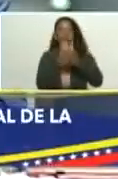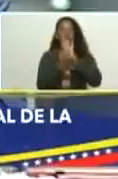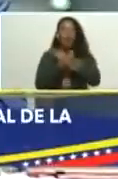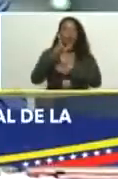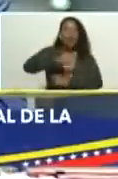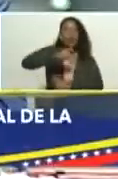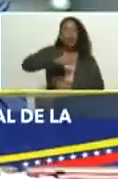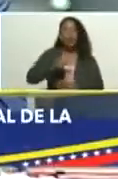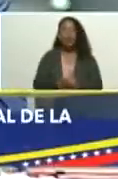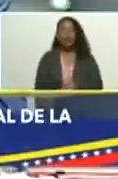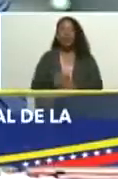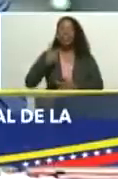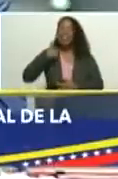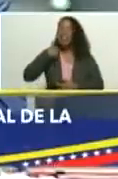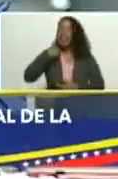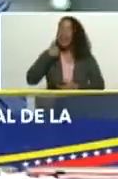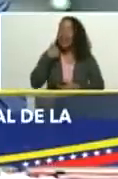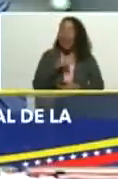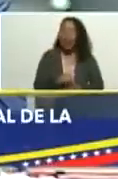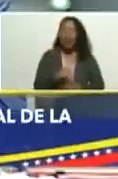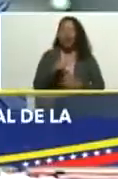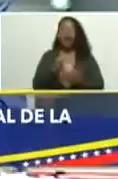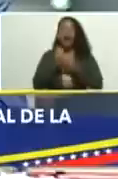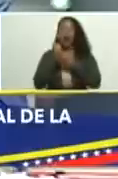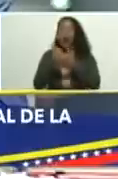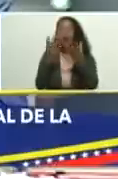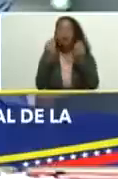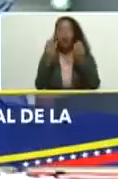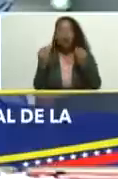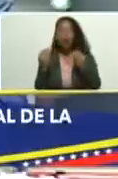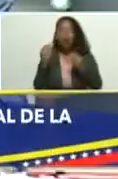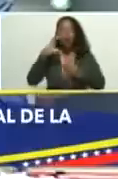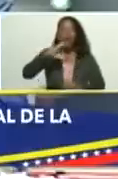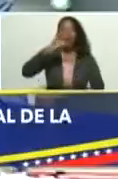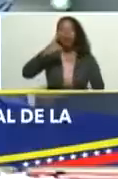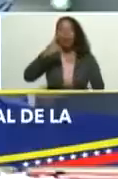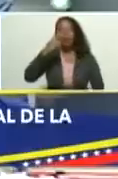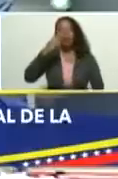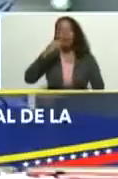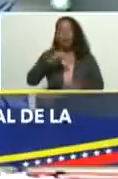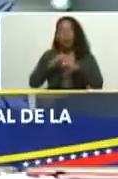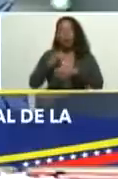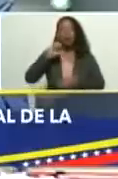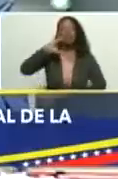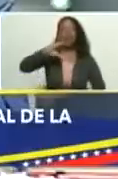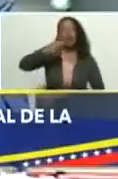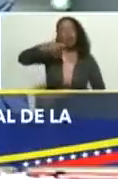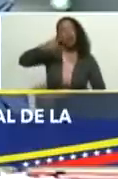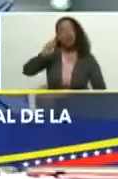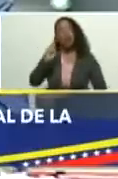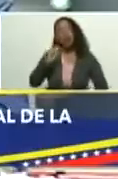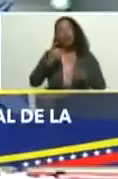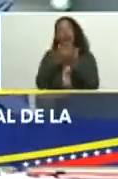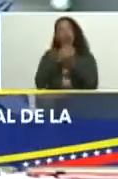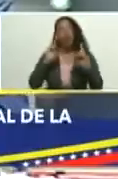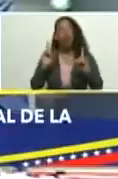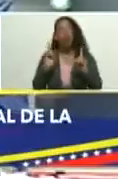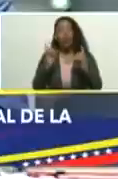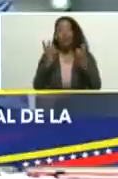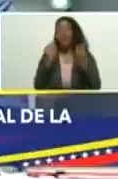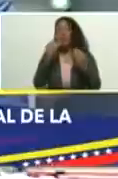Tenemos que tener unos CPT profundamente democráticos, muy eficientes, muy